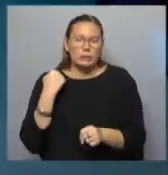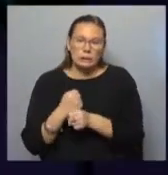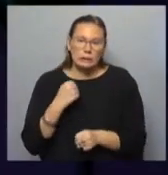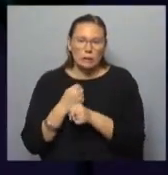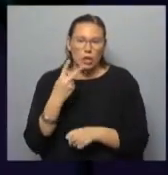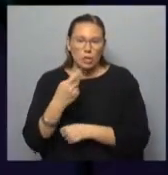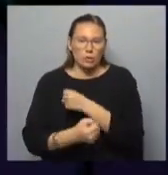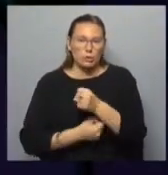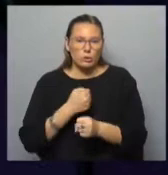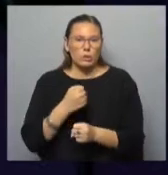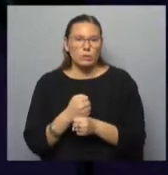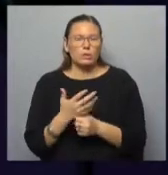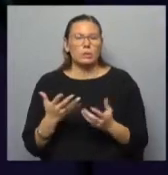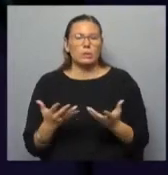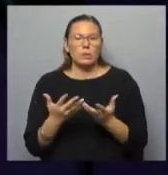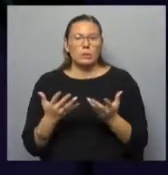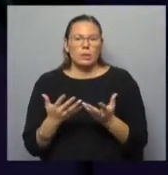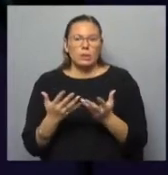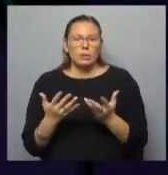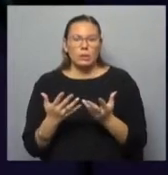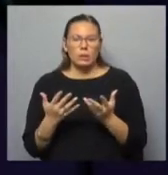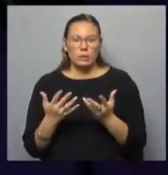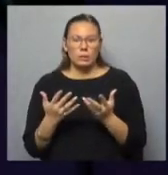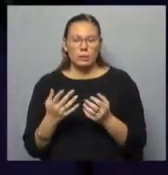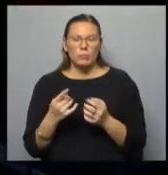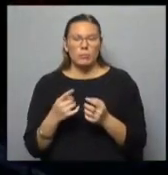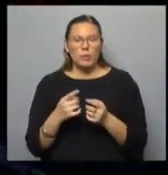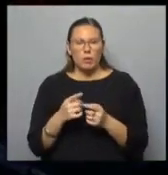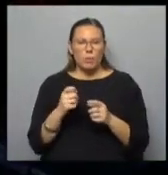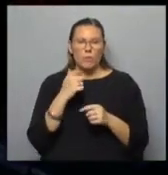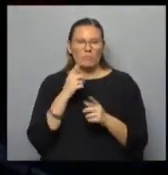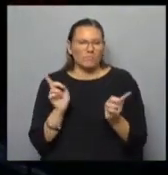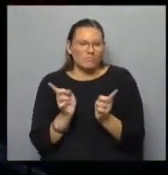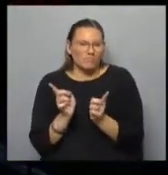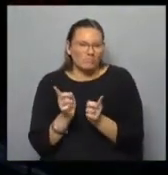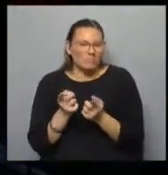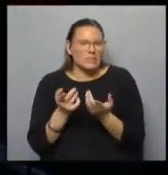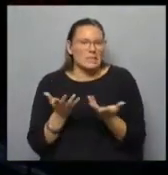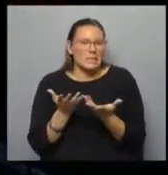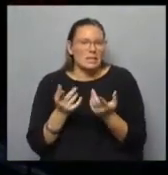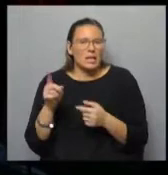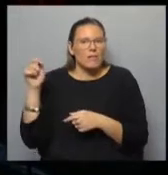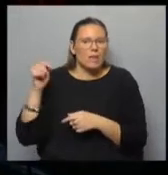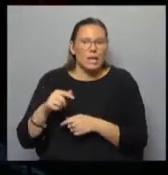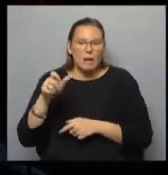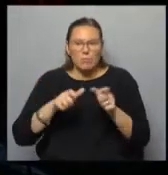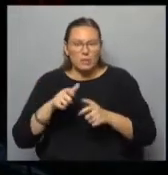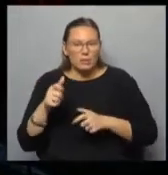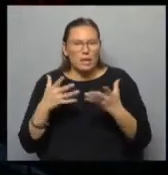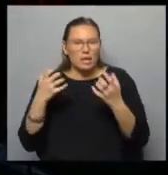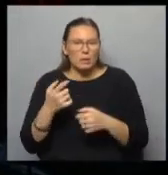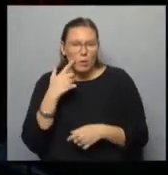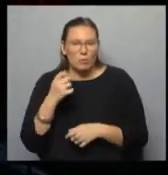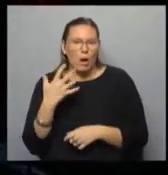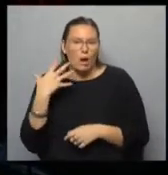2 años, es como que queda, por un lado también queda corto, es como decir, bueno, que venga todo el mundo cuando queremos acordar,